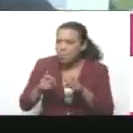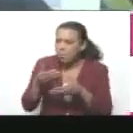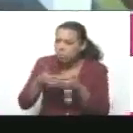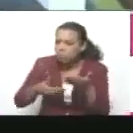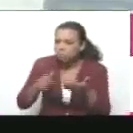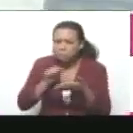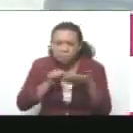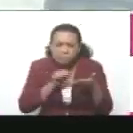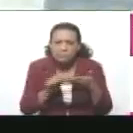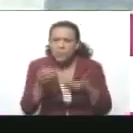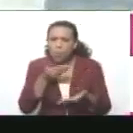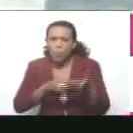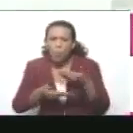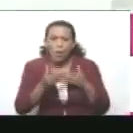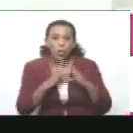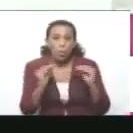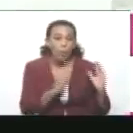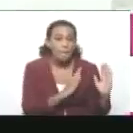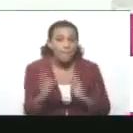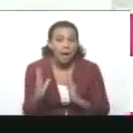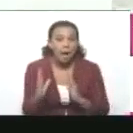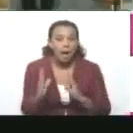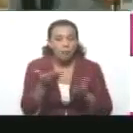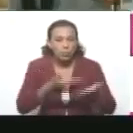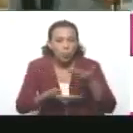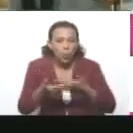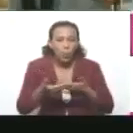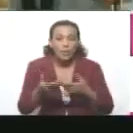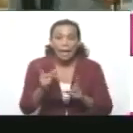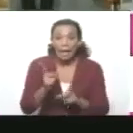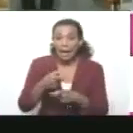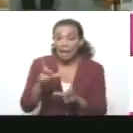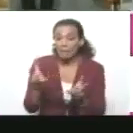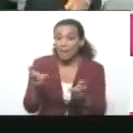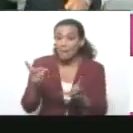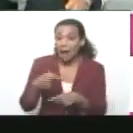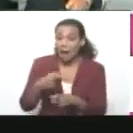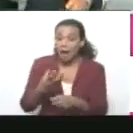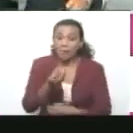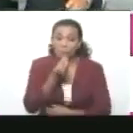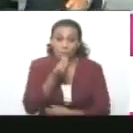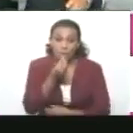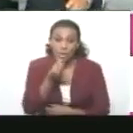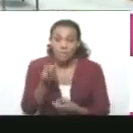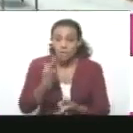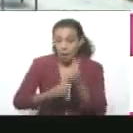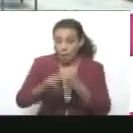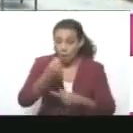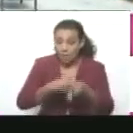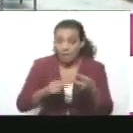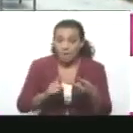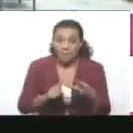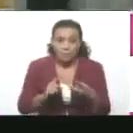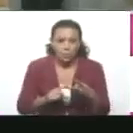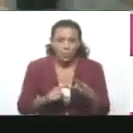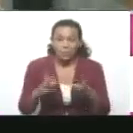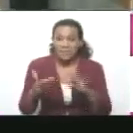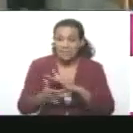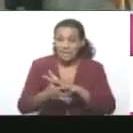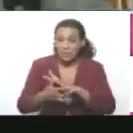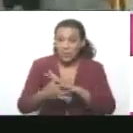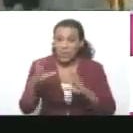estuvimos revisando todos los planes de cooperación en gas, en alimentación, en comercio, en